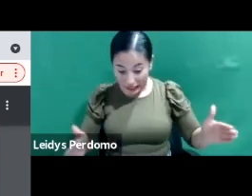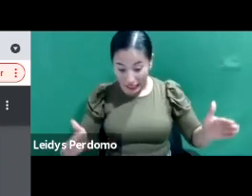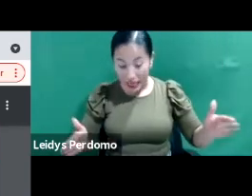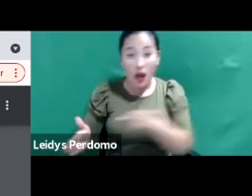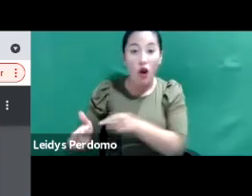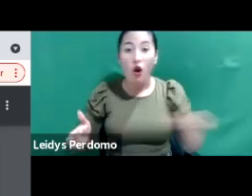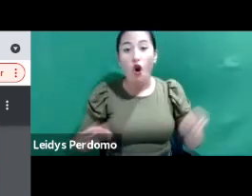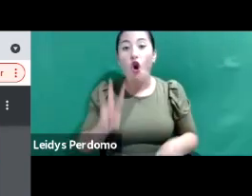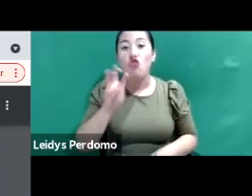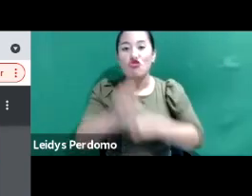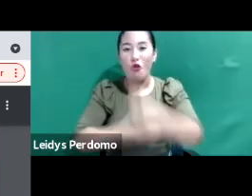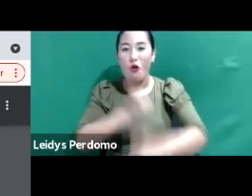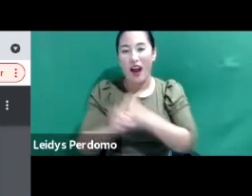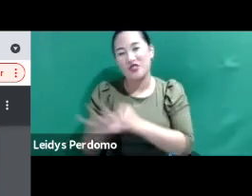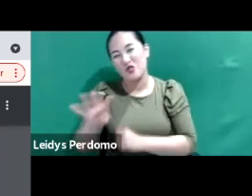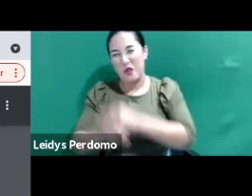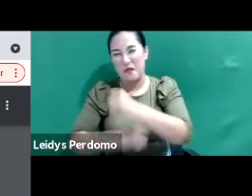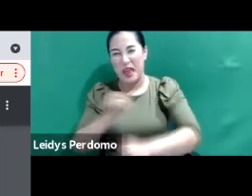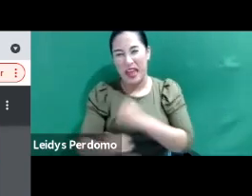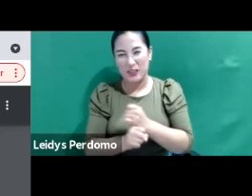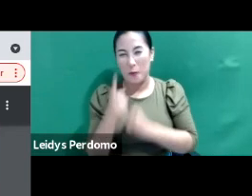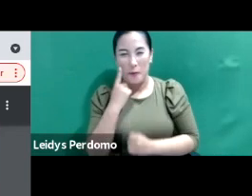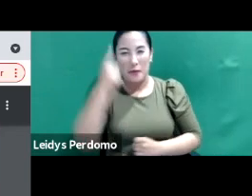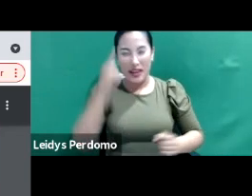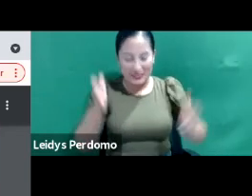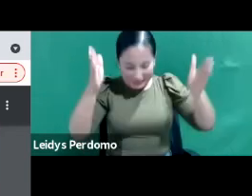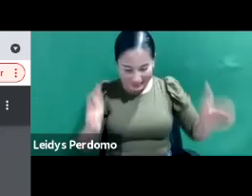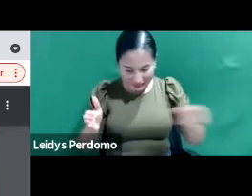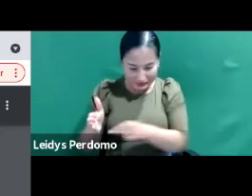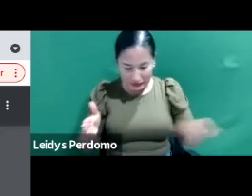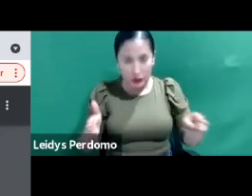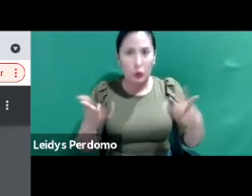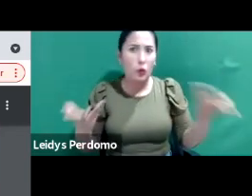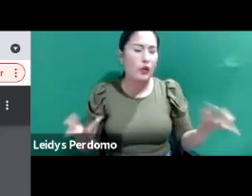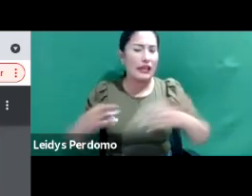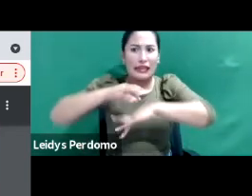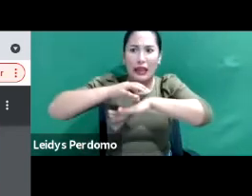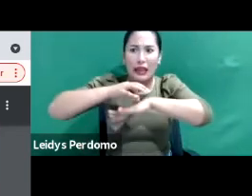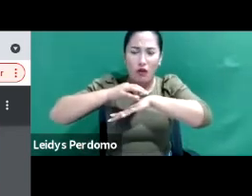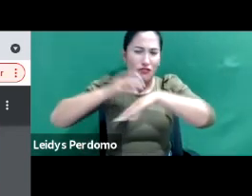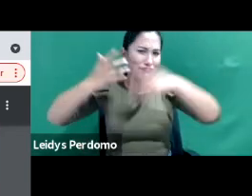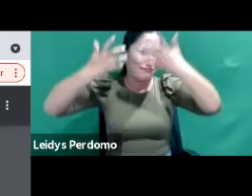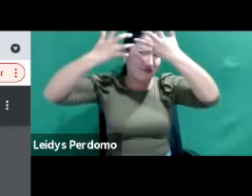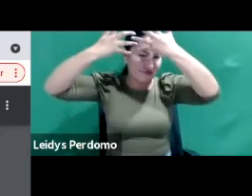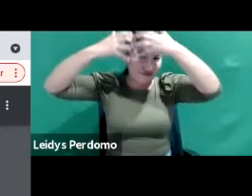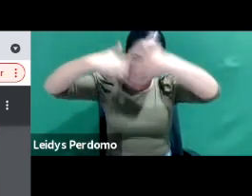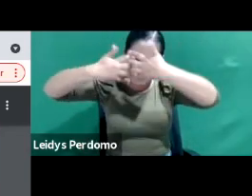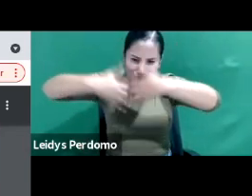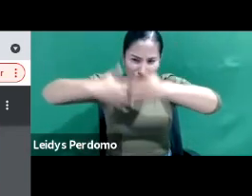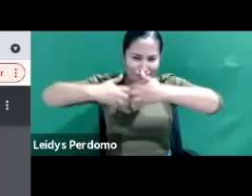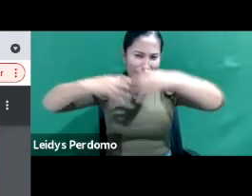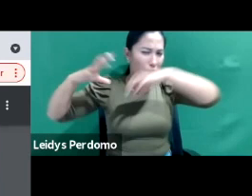primeros 8 años o 9 años de vida, donde sabemos que en las conexiones interneuronales, bueno, todo lo de las podas neuronales, etcétera,